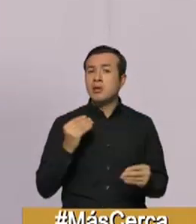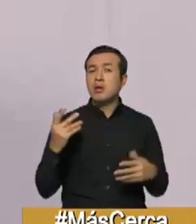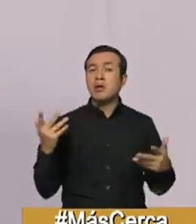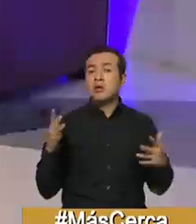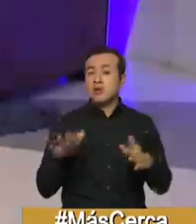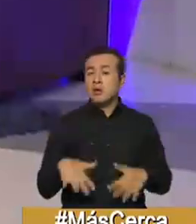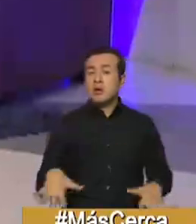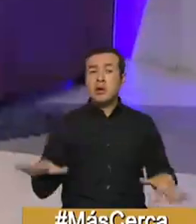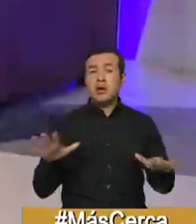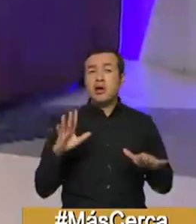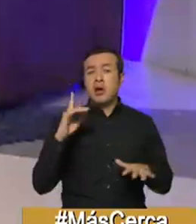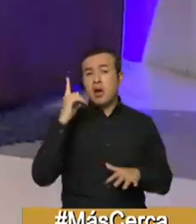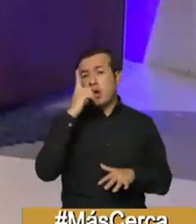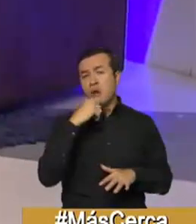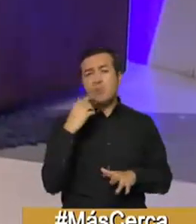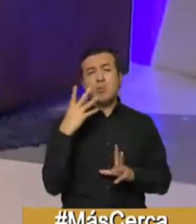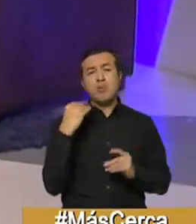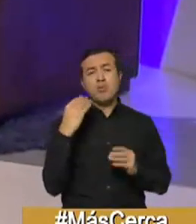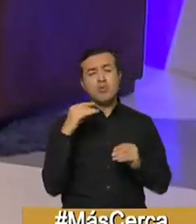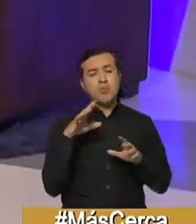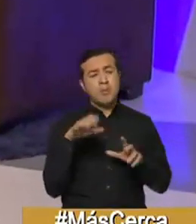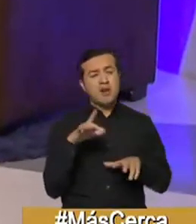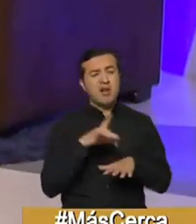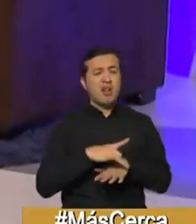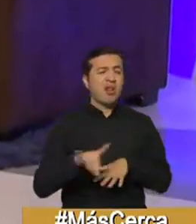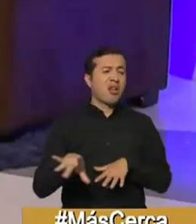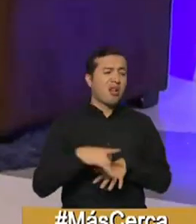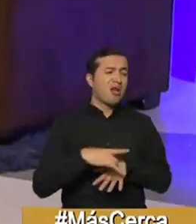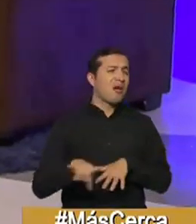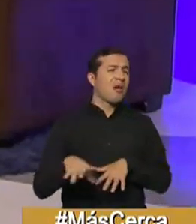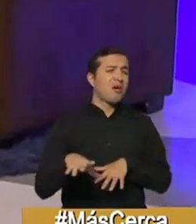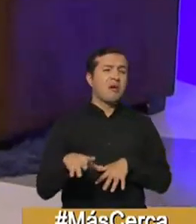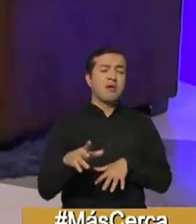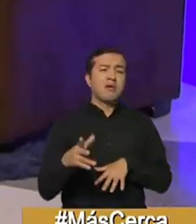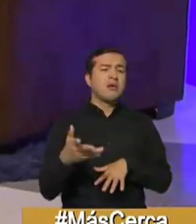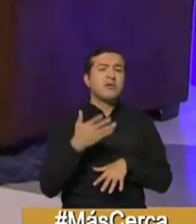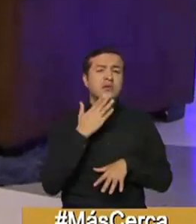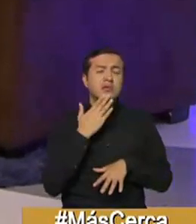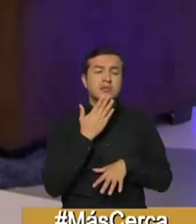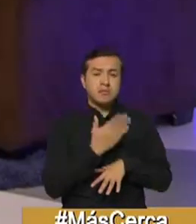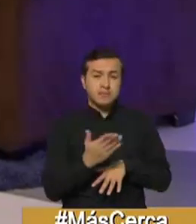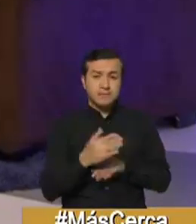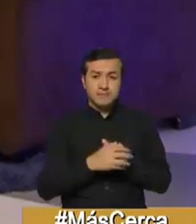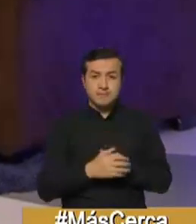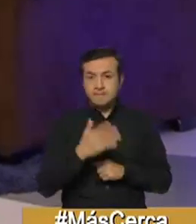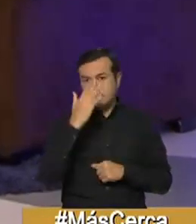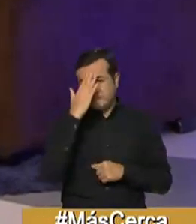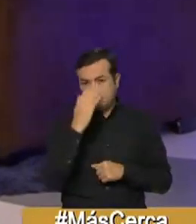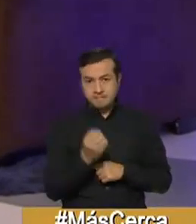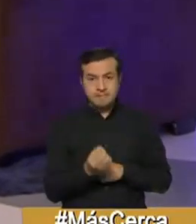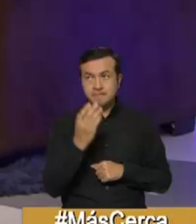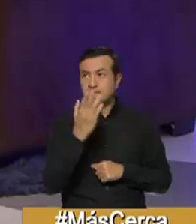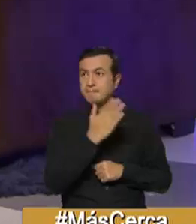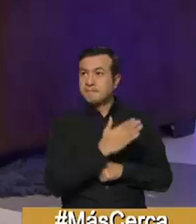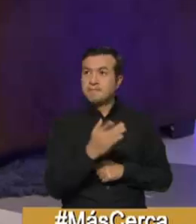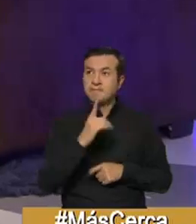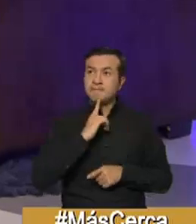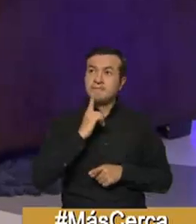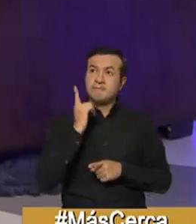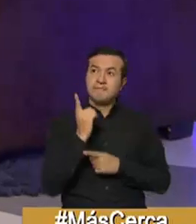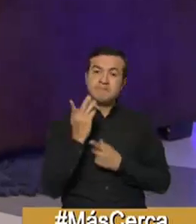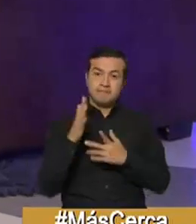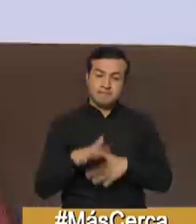en Carapungo que vemos que hay tantos perros abandonados? Buenos días, gracias por acompañarnos. Hola, muy buenos días, Carla. Sí, miren,